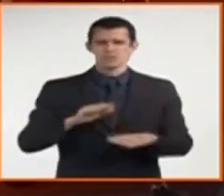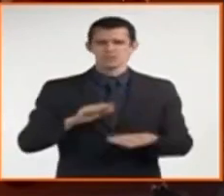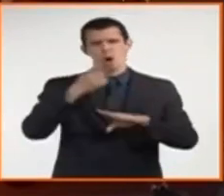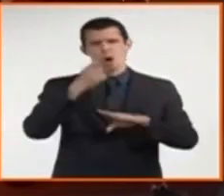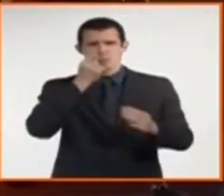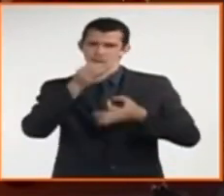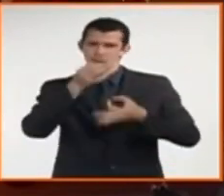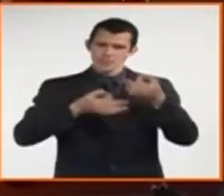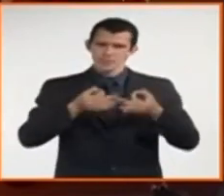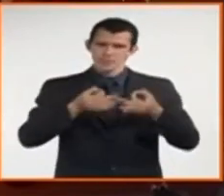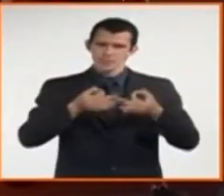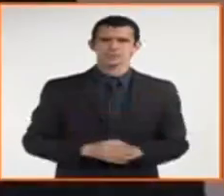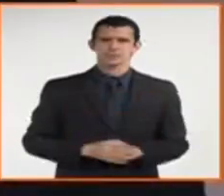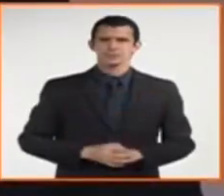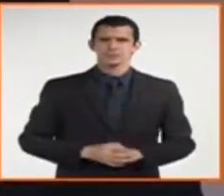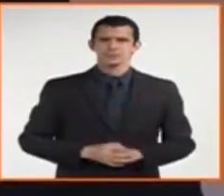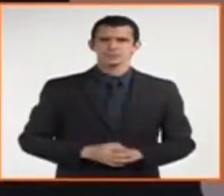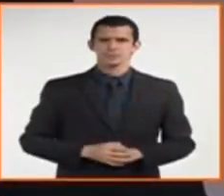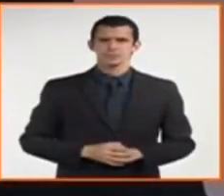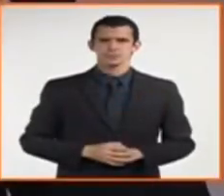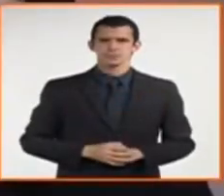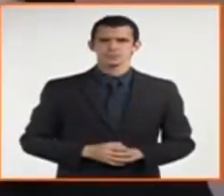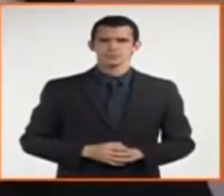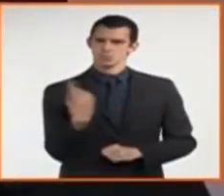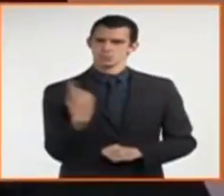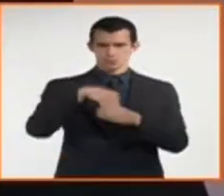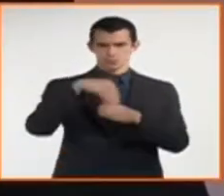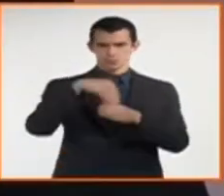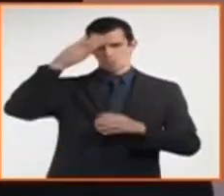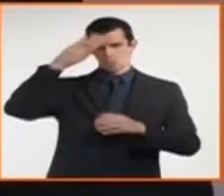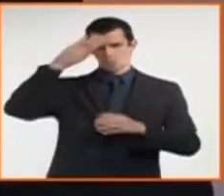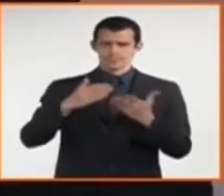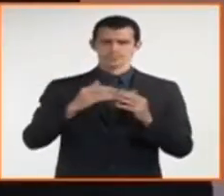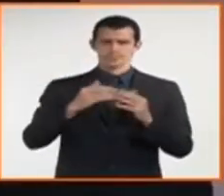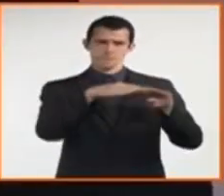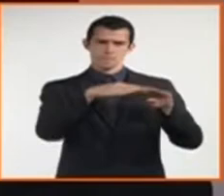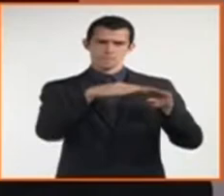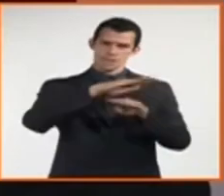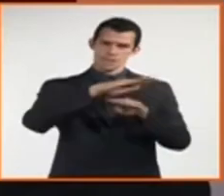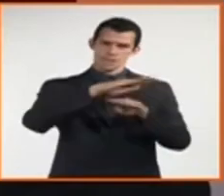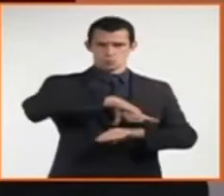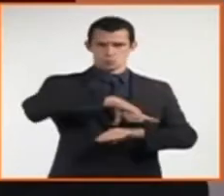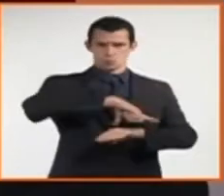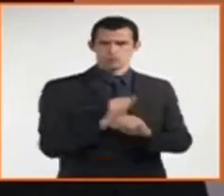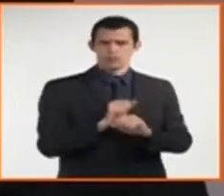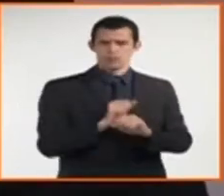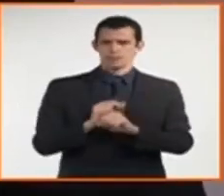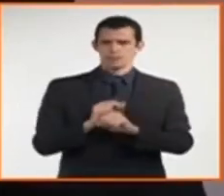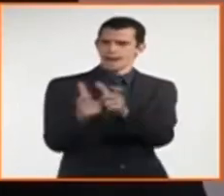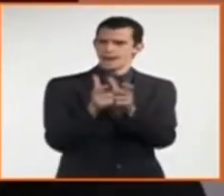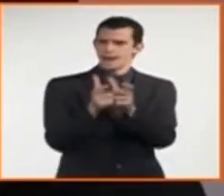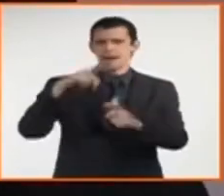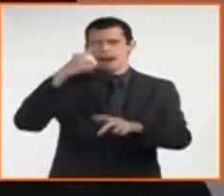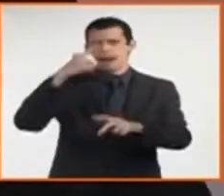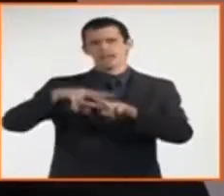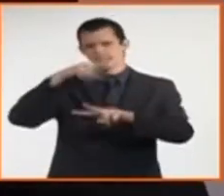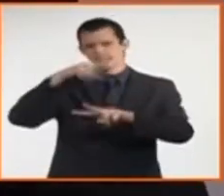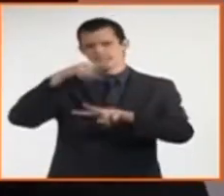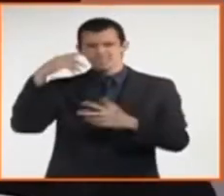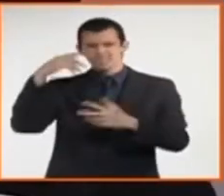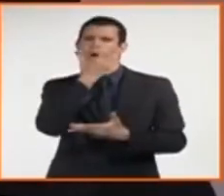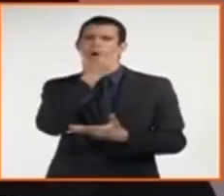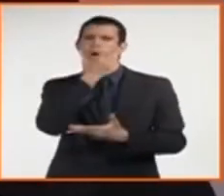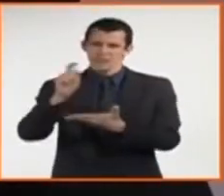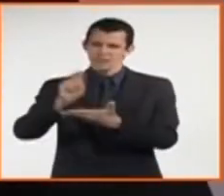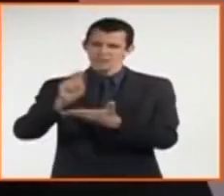cultura lo está haciendo la unidad hs lo están haciendo las instituciones culturales promover lo mejor